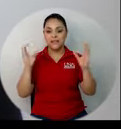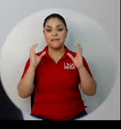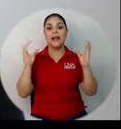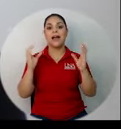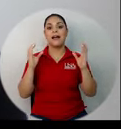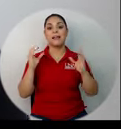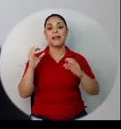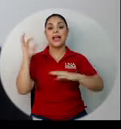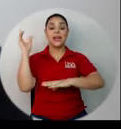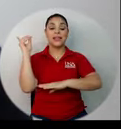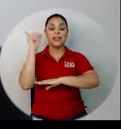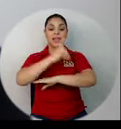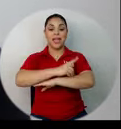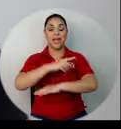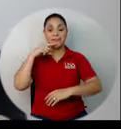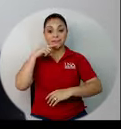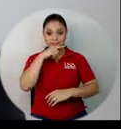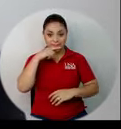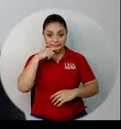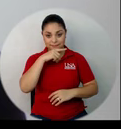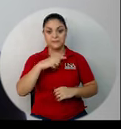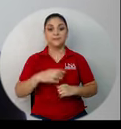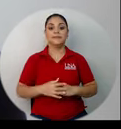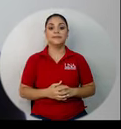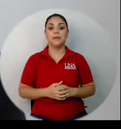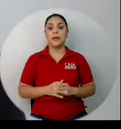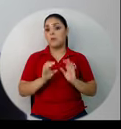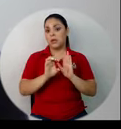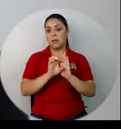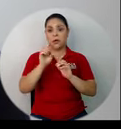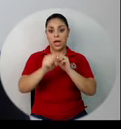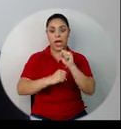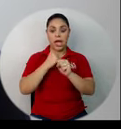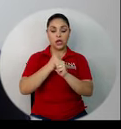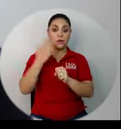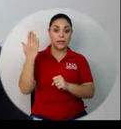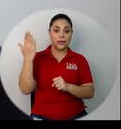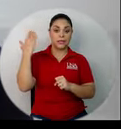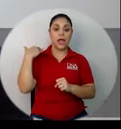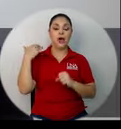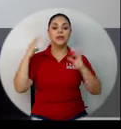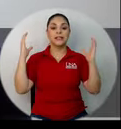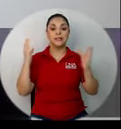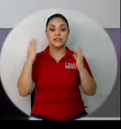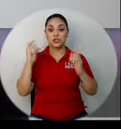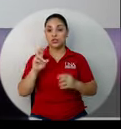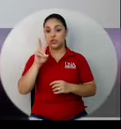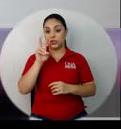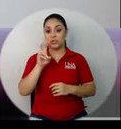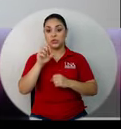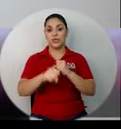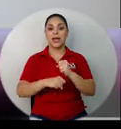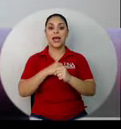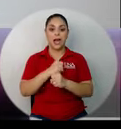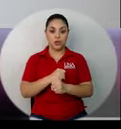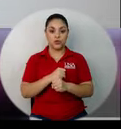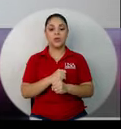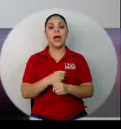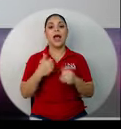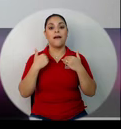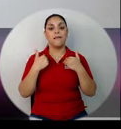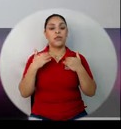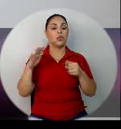las efemérides, buscar espacios, por ejemplo, el año pasado que se cumplían 200 años, ¿verdad? Se hizo